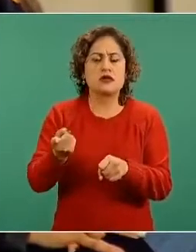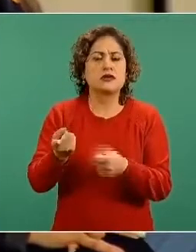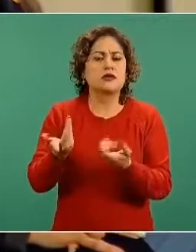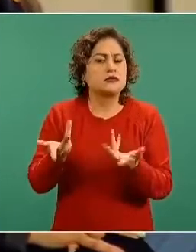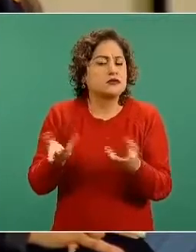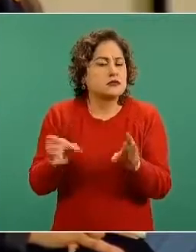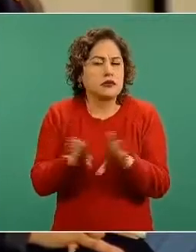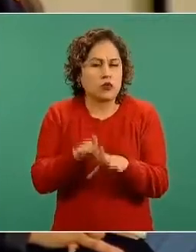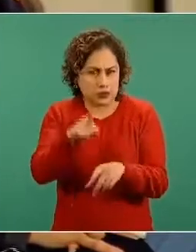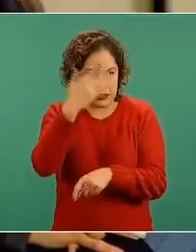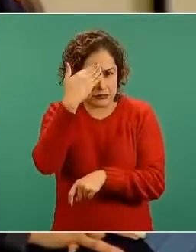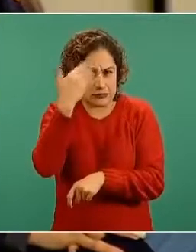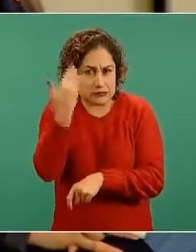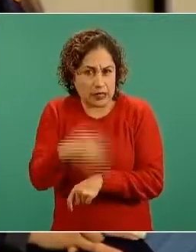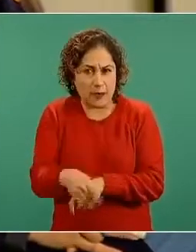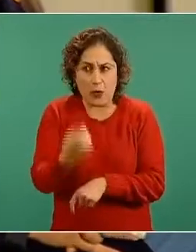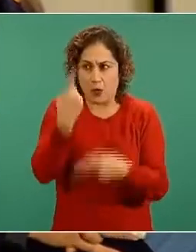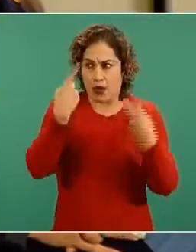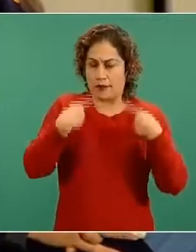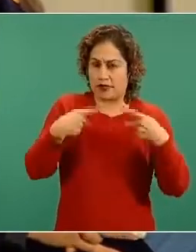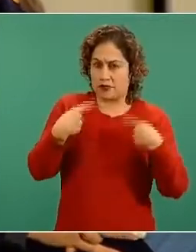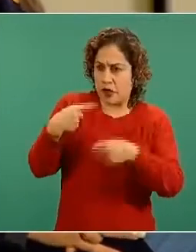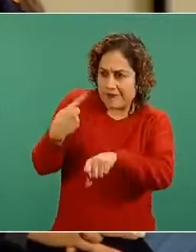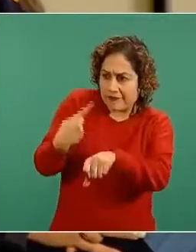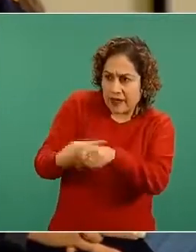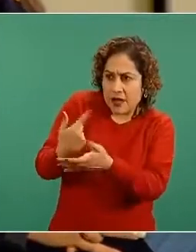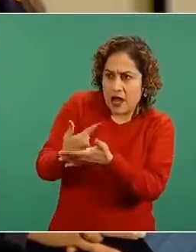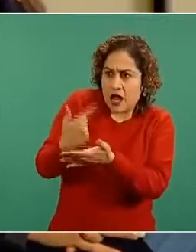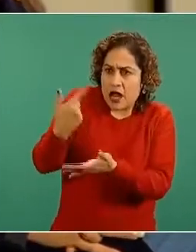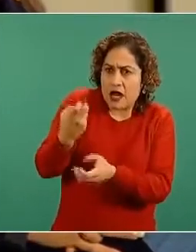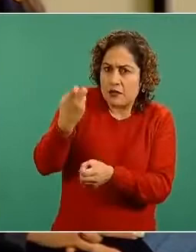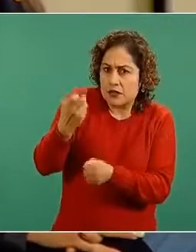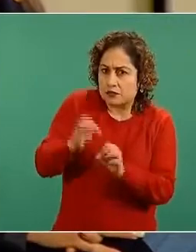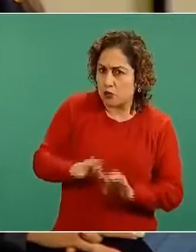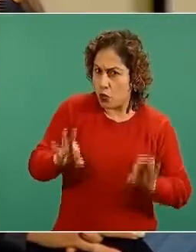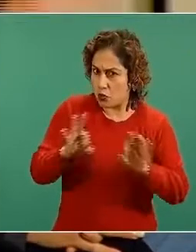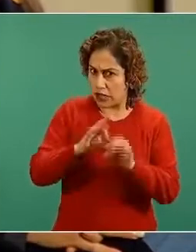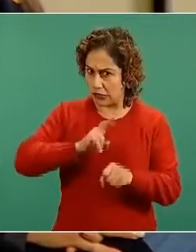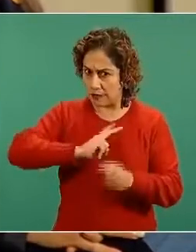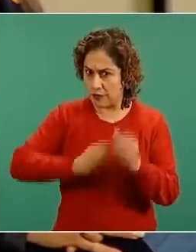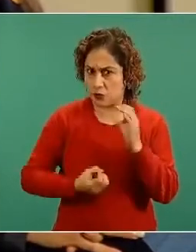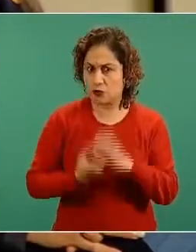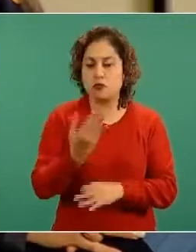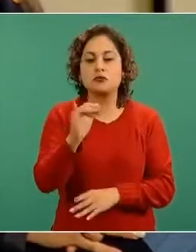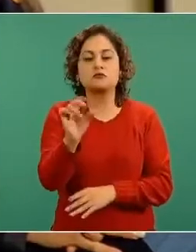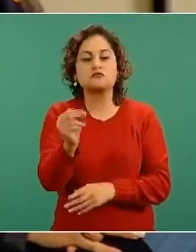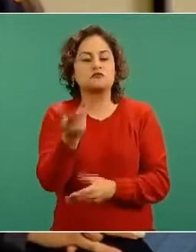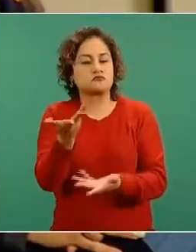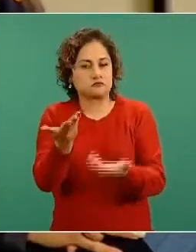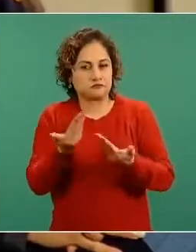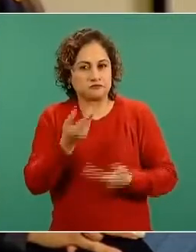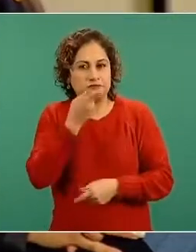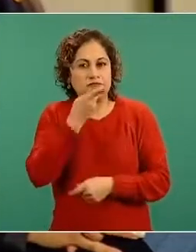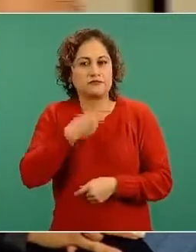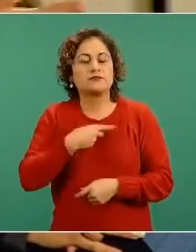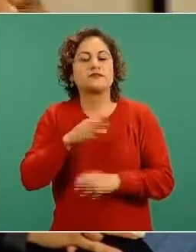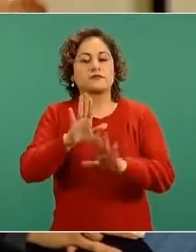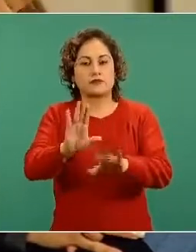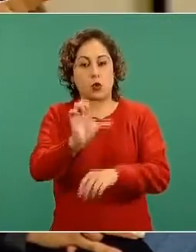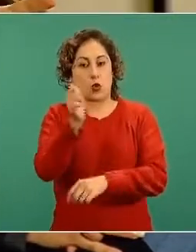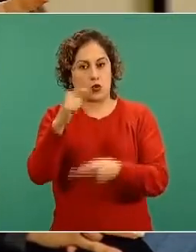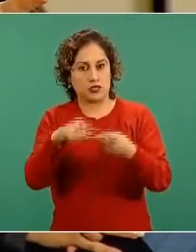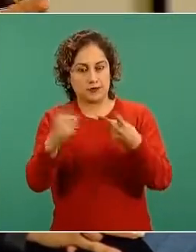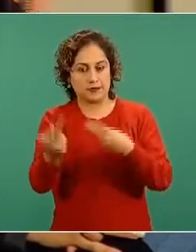como algún caso o algo relevante al respecto. Y sobre hace 2-3 días se notificó